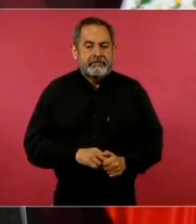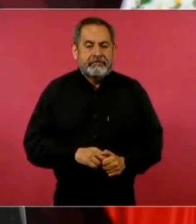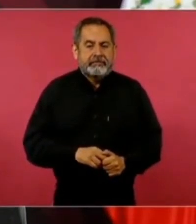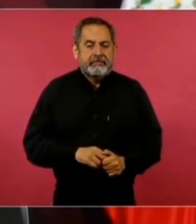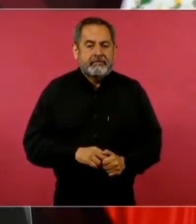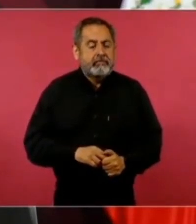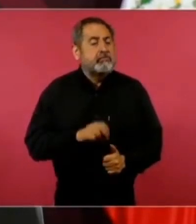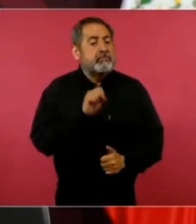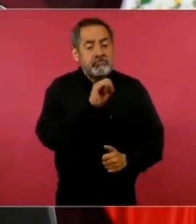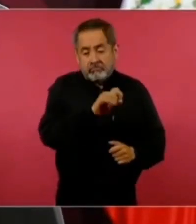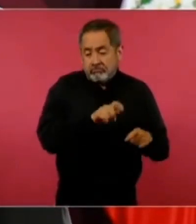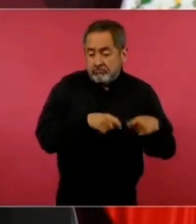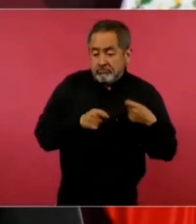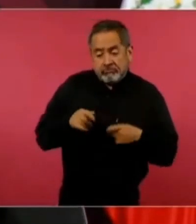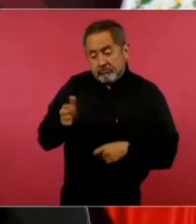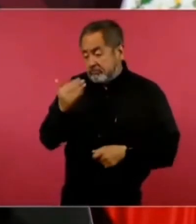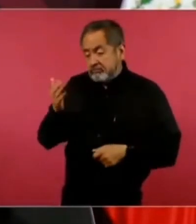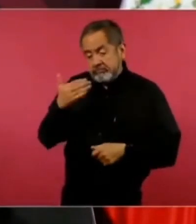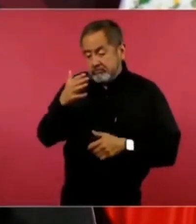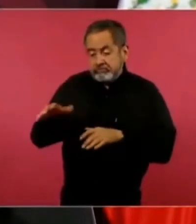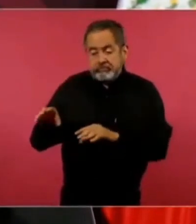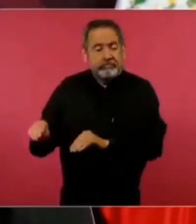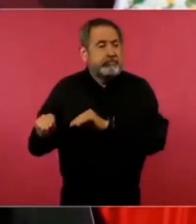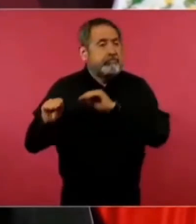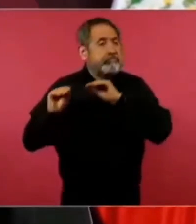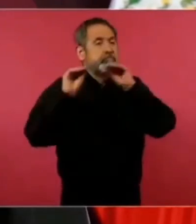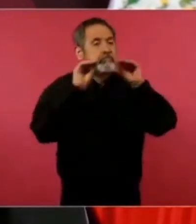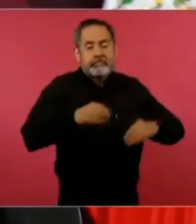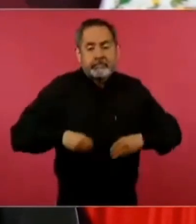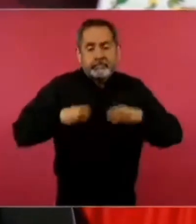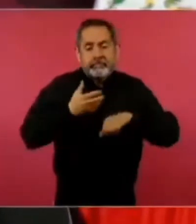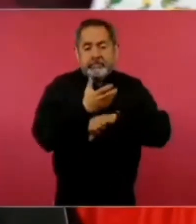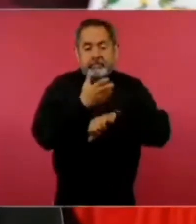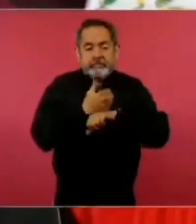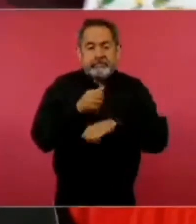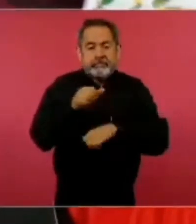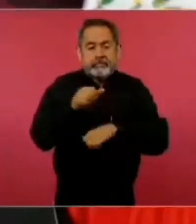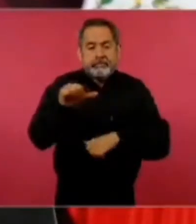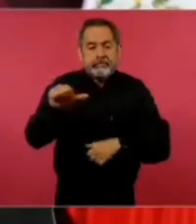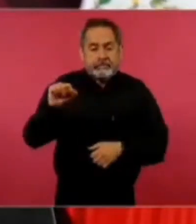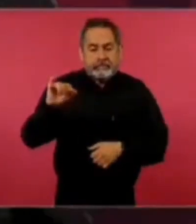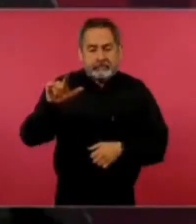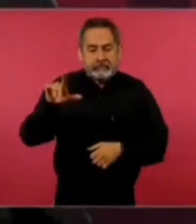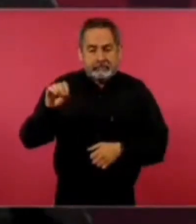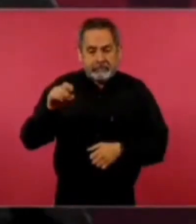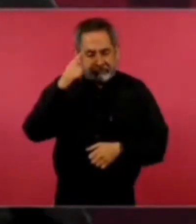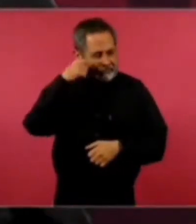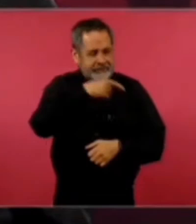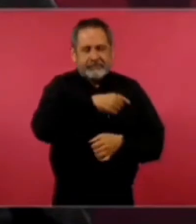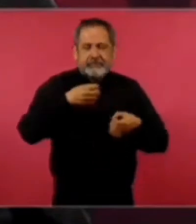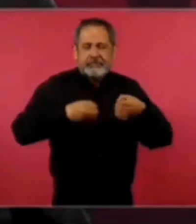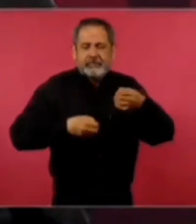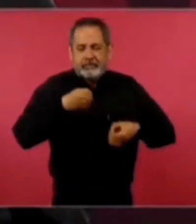le otorgan el asilo al juez de Barandilla.